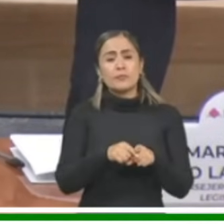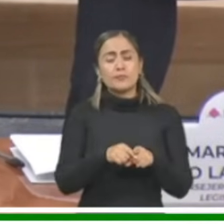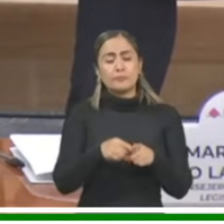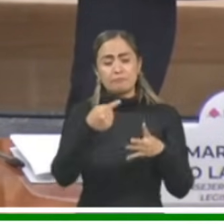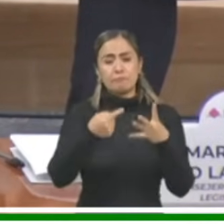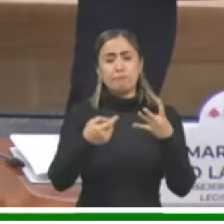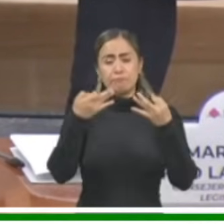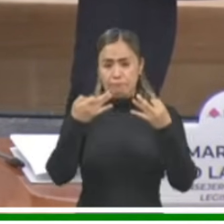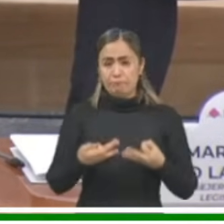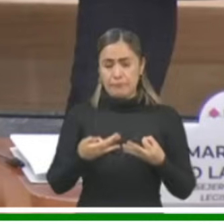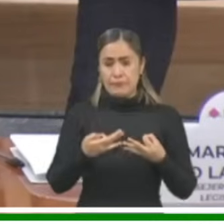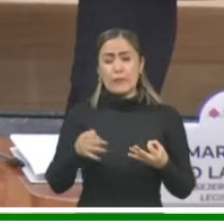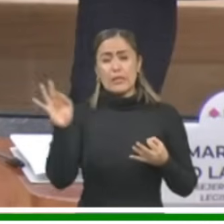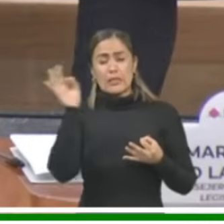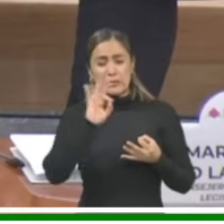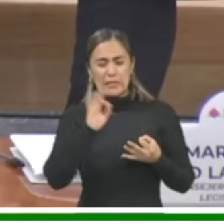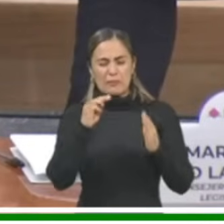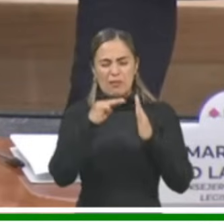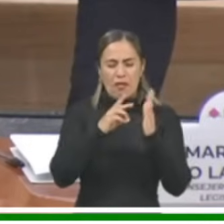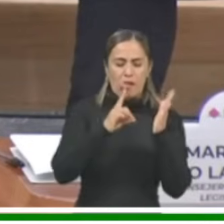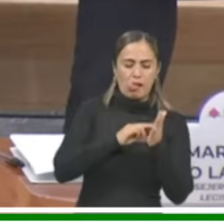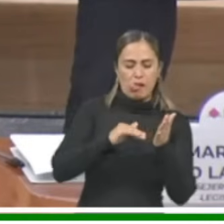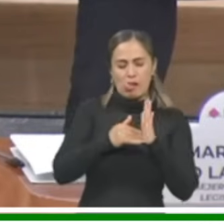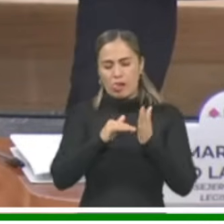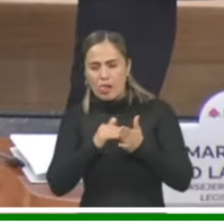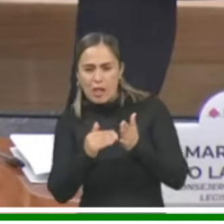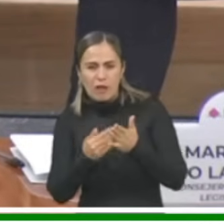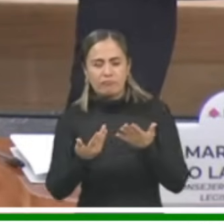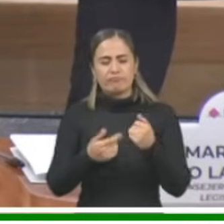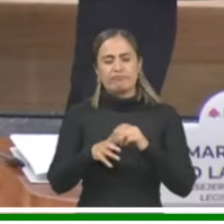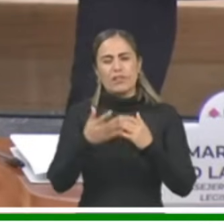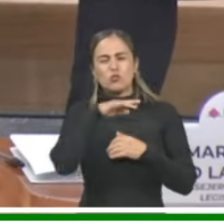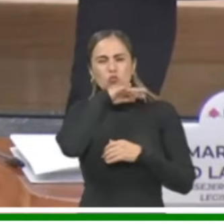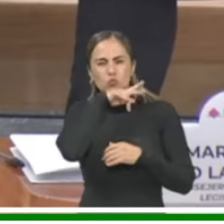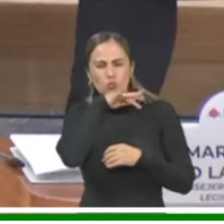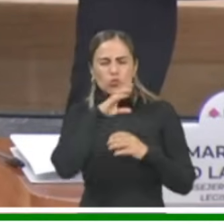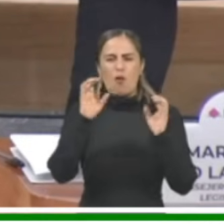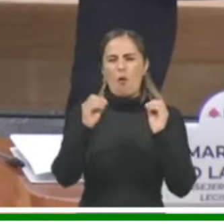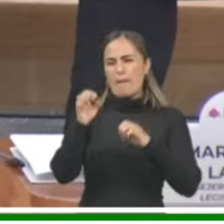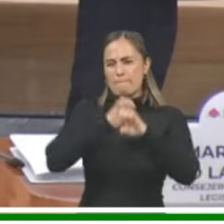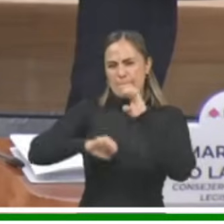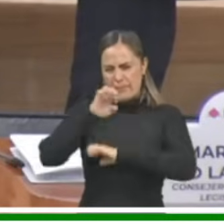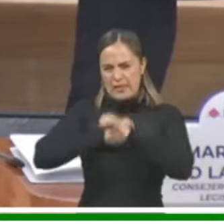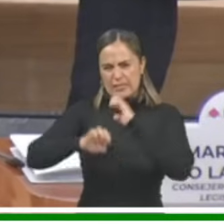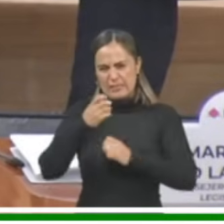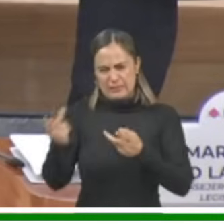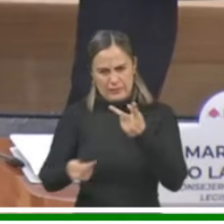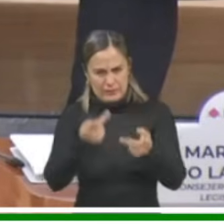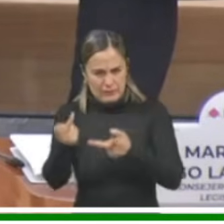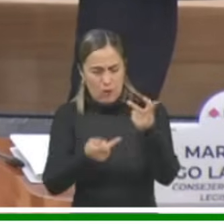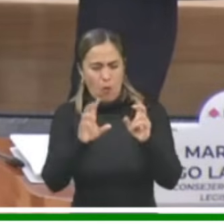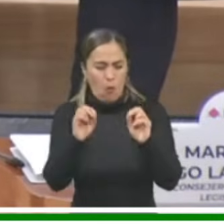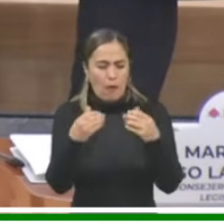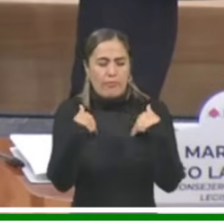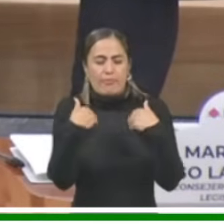pues el impacto de la oscuridad en las metodologías utilizadas por las casas encuestadoras o la complejidad en el entendimiento de estos por